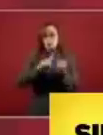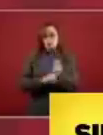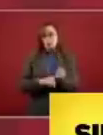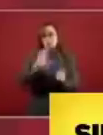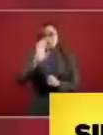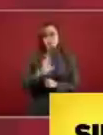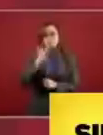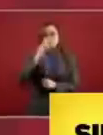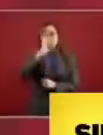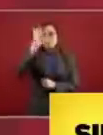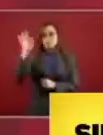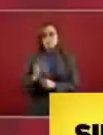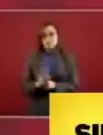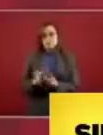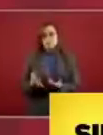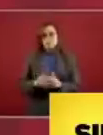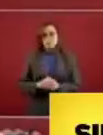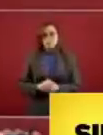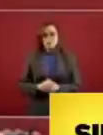o 50 por ciento